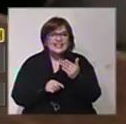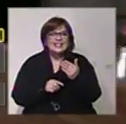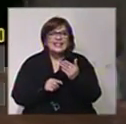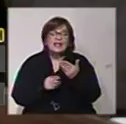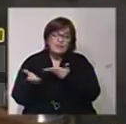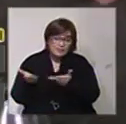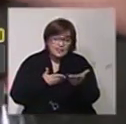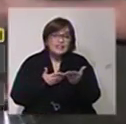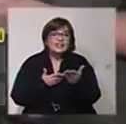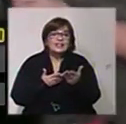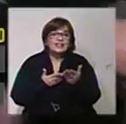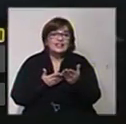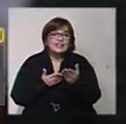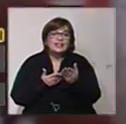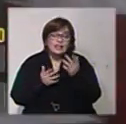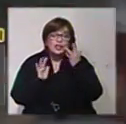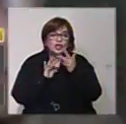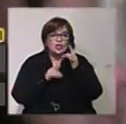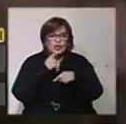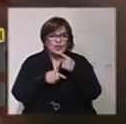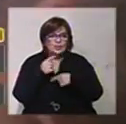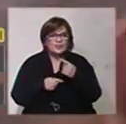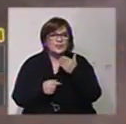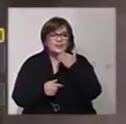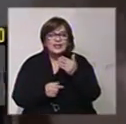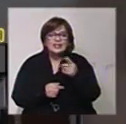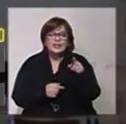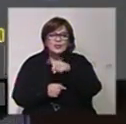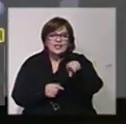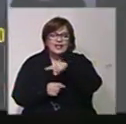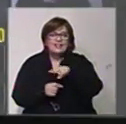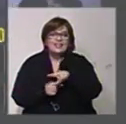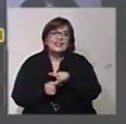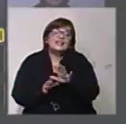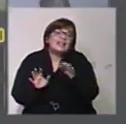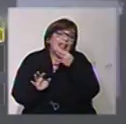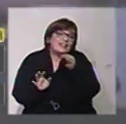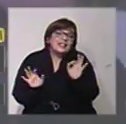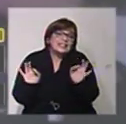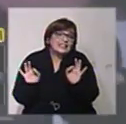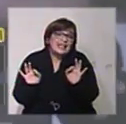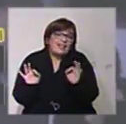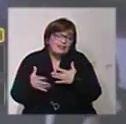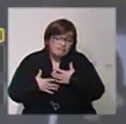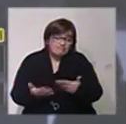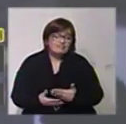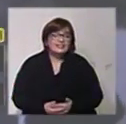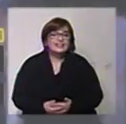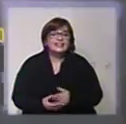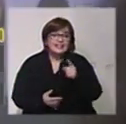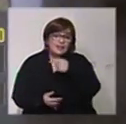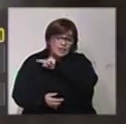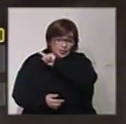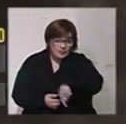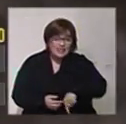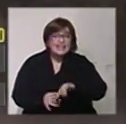la puerta y, bueno, estaremos en contacto. Bueno, gracias a ustedes y, bueno, ¿qué les puedo decir? Estamos a las órdenes. Sapo, te van a recibir cuando vuelvas,